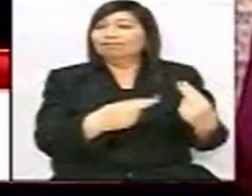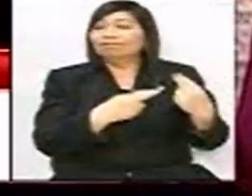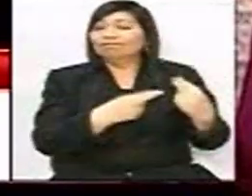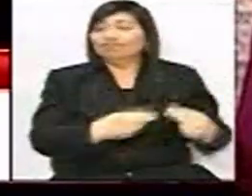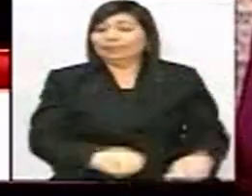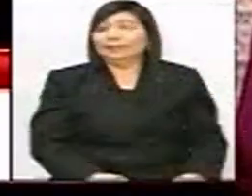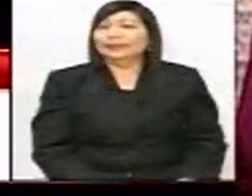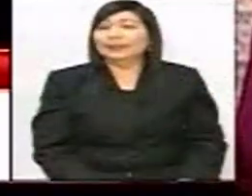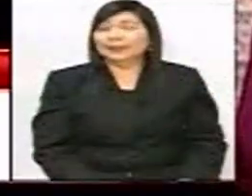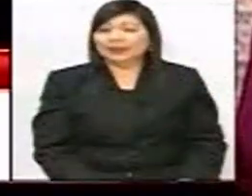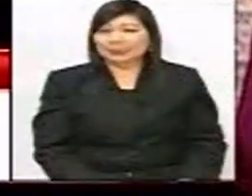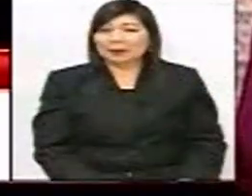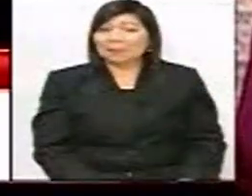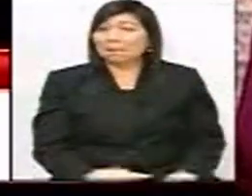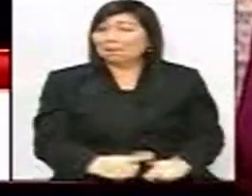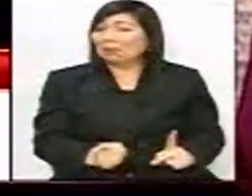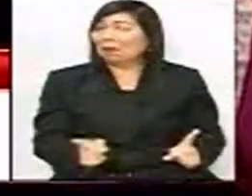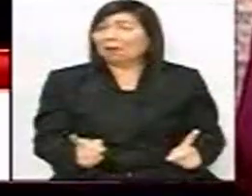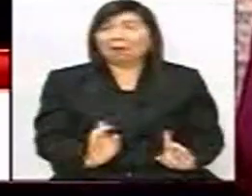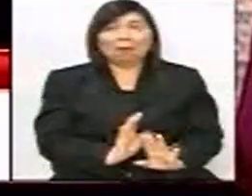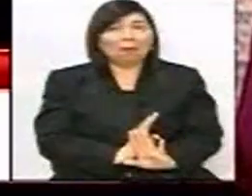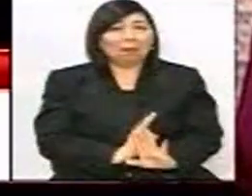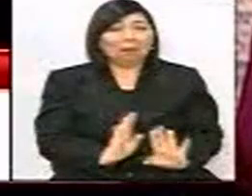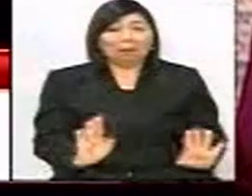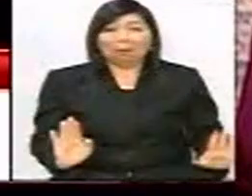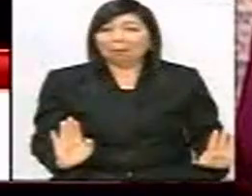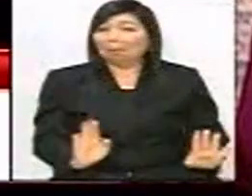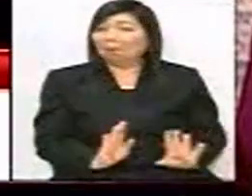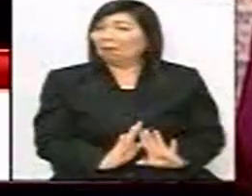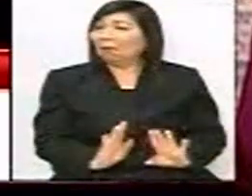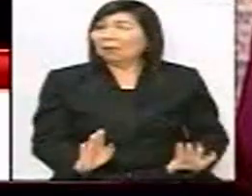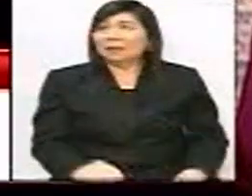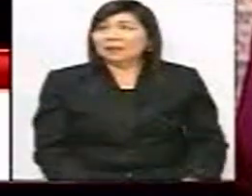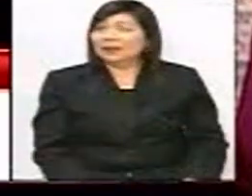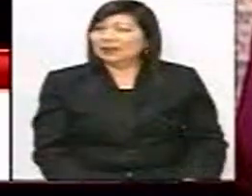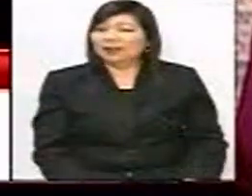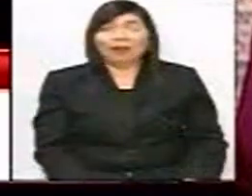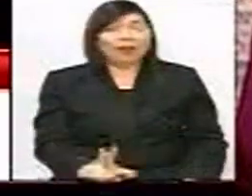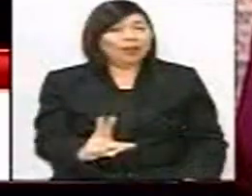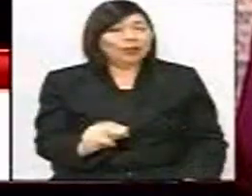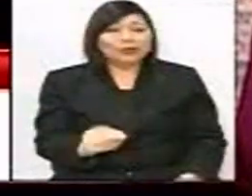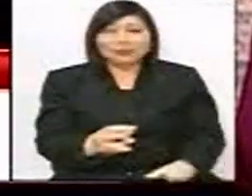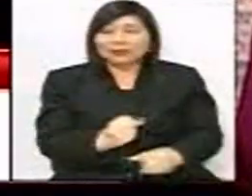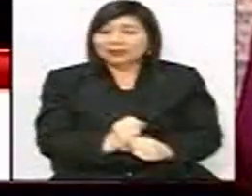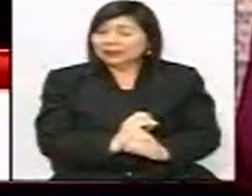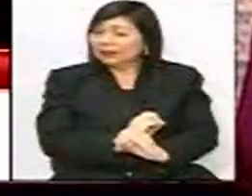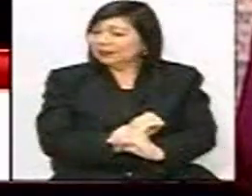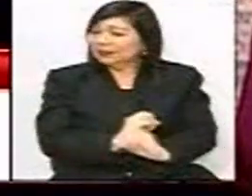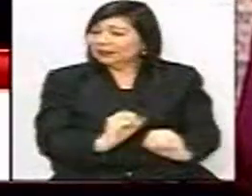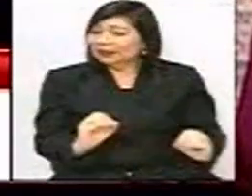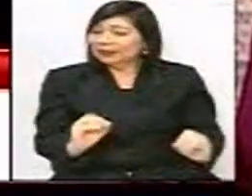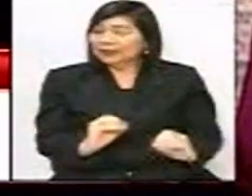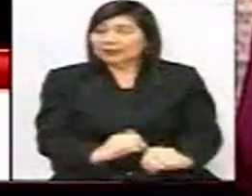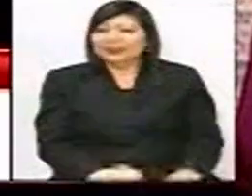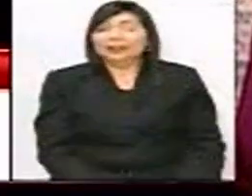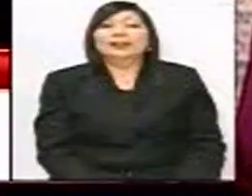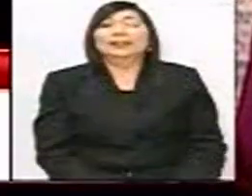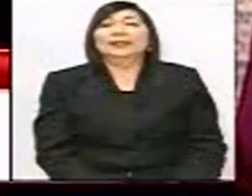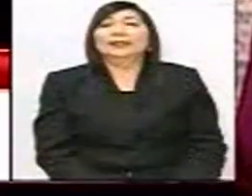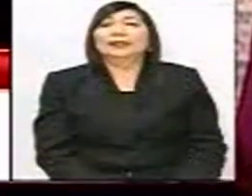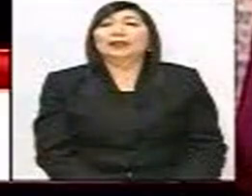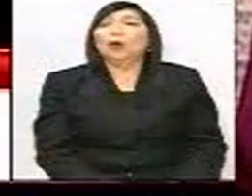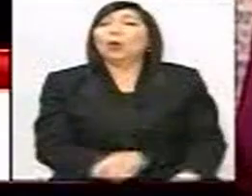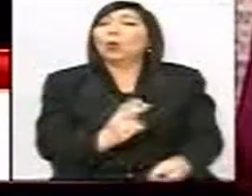responsabilidades. Pero parece que eso tampoco se hizo, es decir, no se tomó ninguna situación